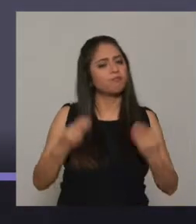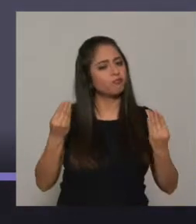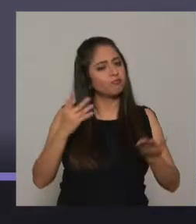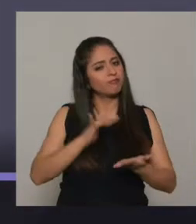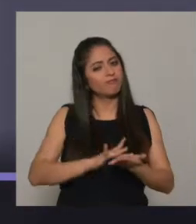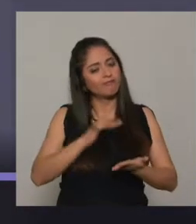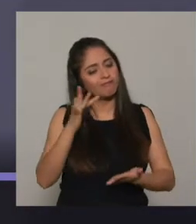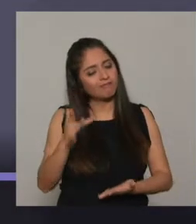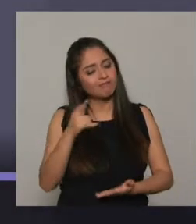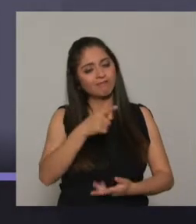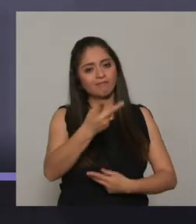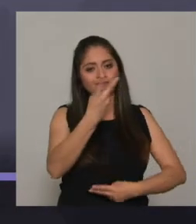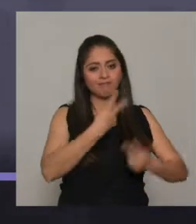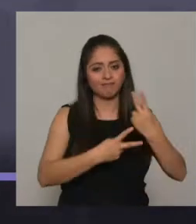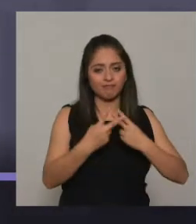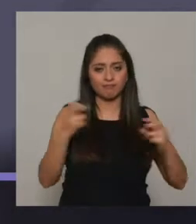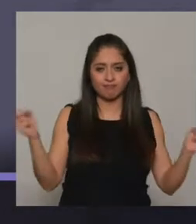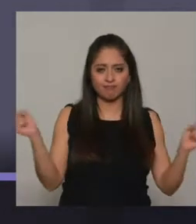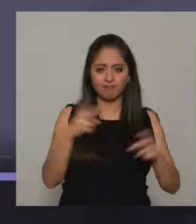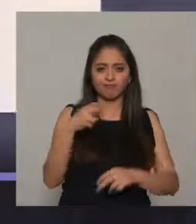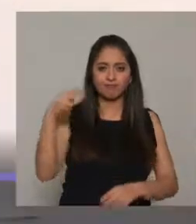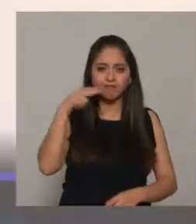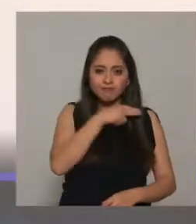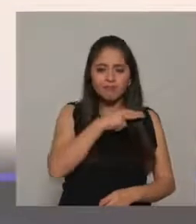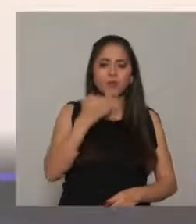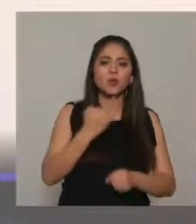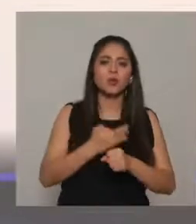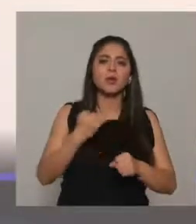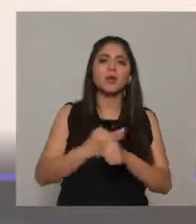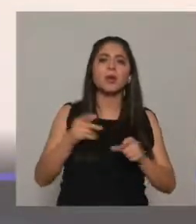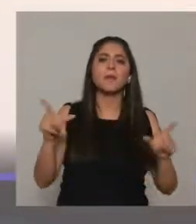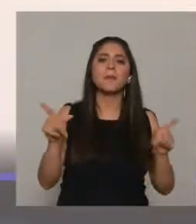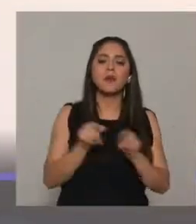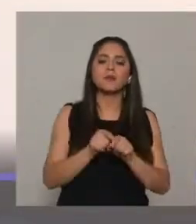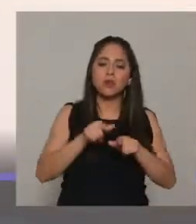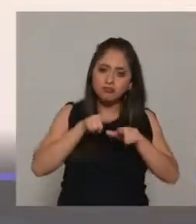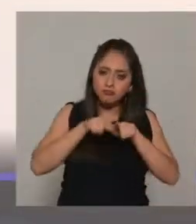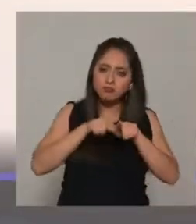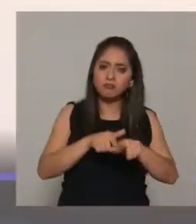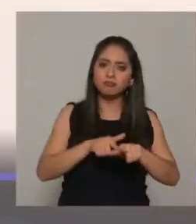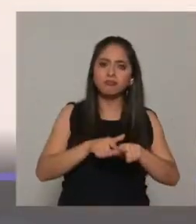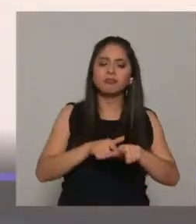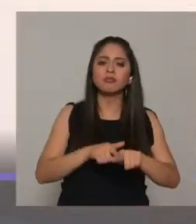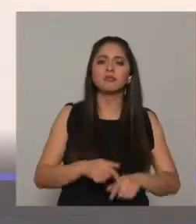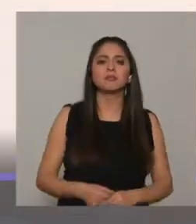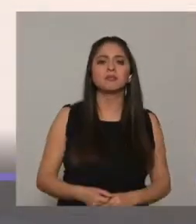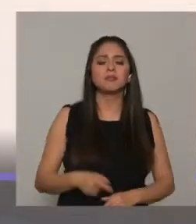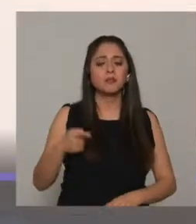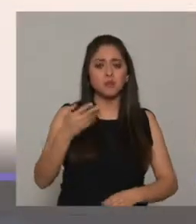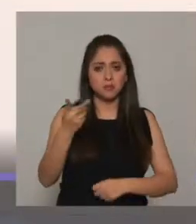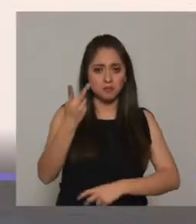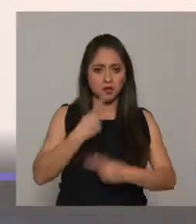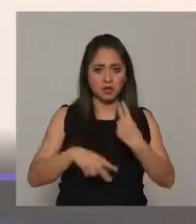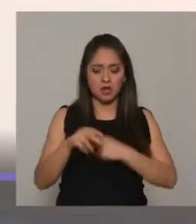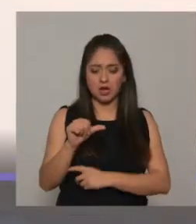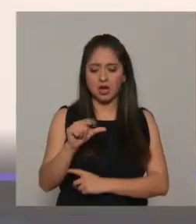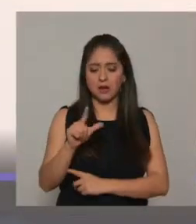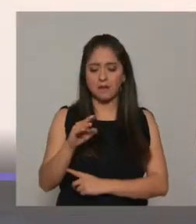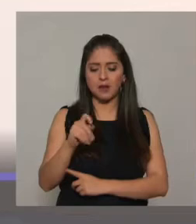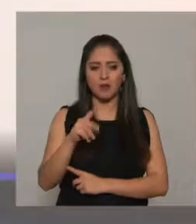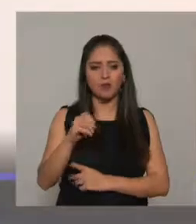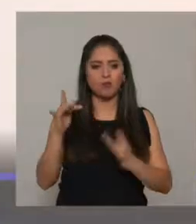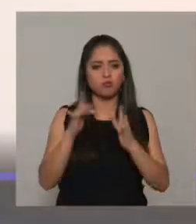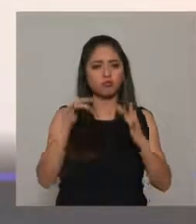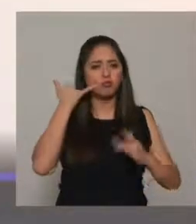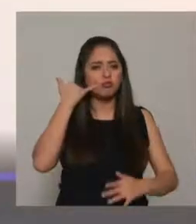por tu valiosa presencia y nos vemos pronto. Vamos a hacer una pausa y quédese conmigo porque al regresar ya estará Alberto Cuenca en la línea telefónica